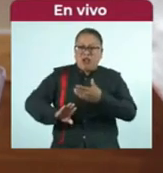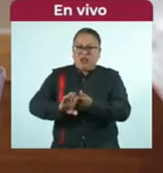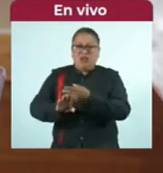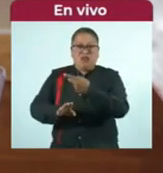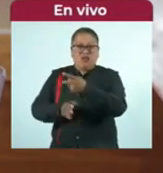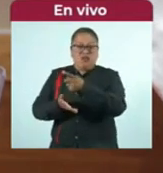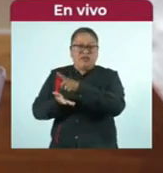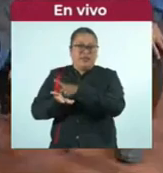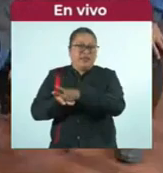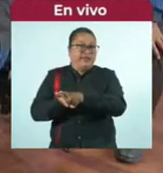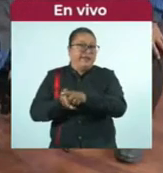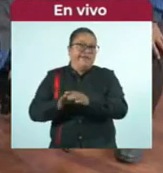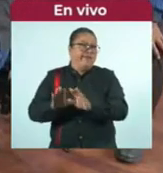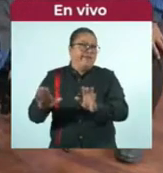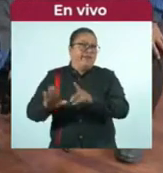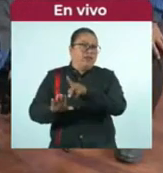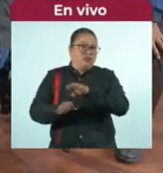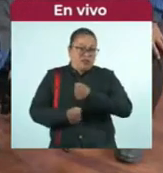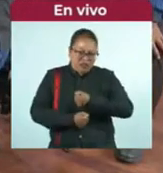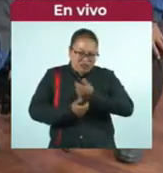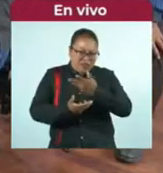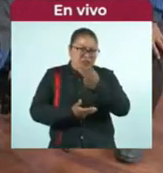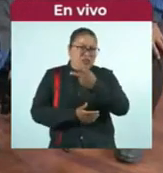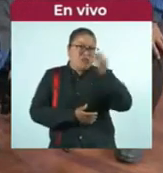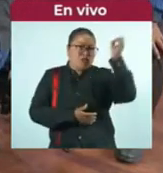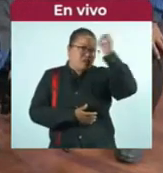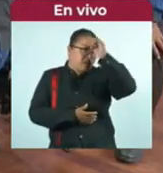derecho a expresar su opinión.